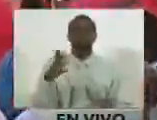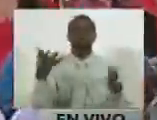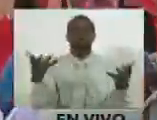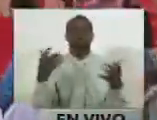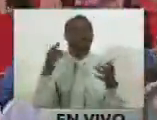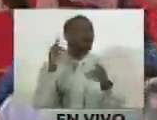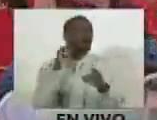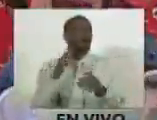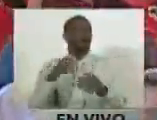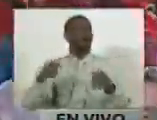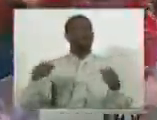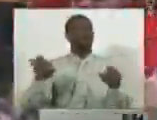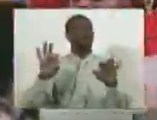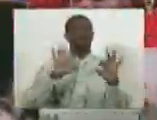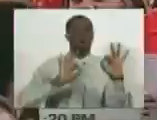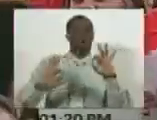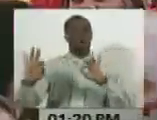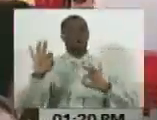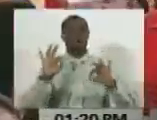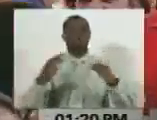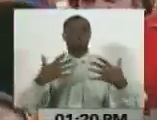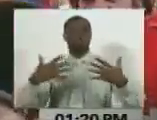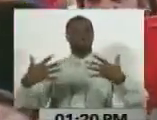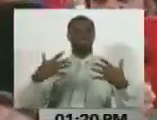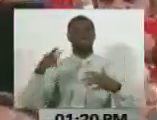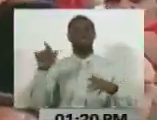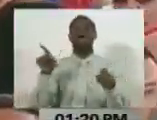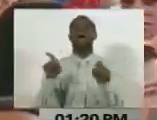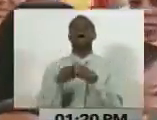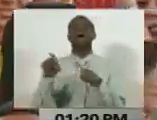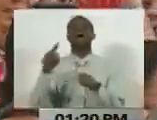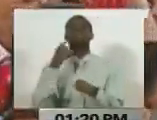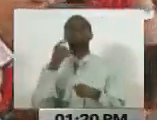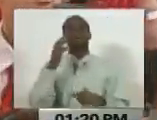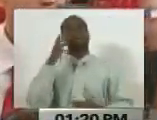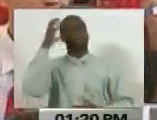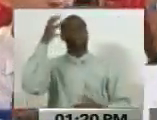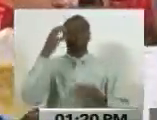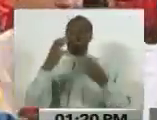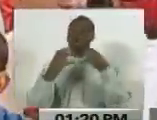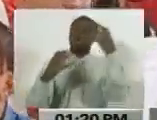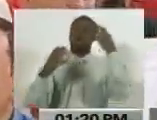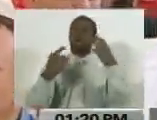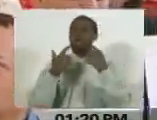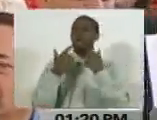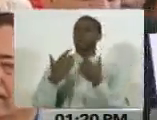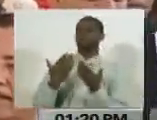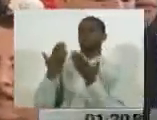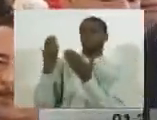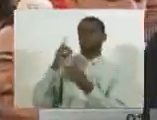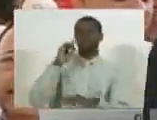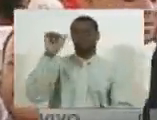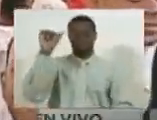las artes escénicas con la declamación de Diego Sivira.